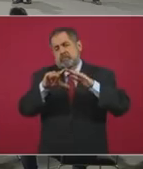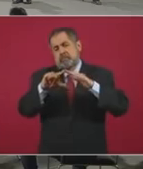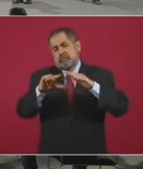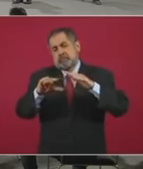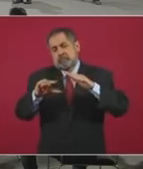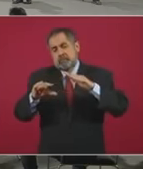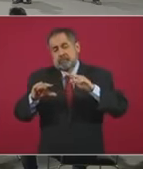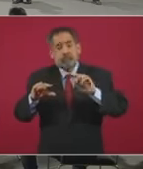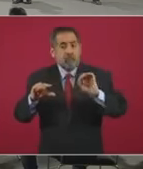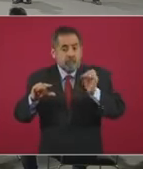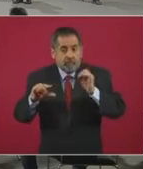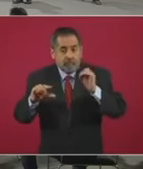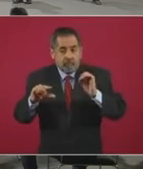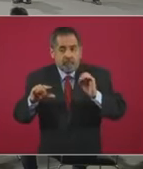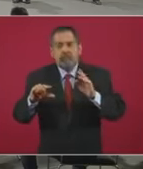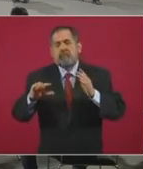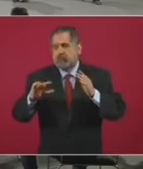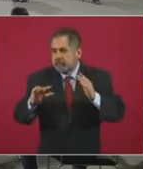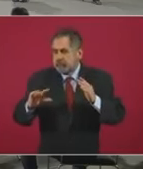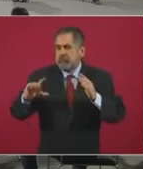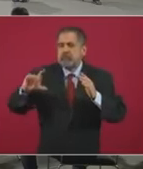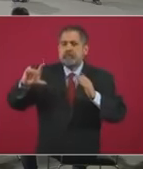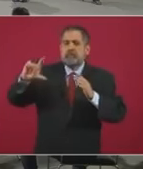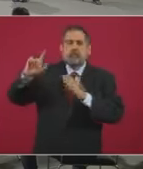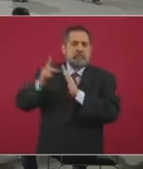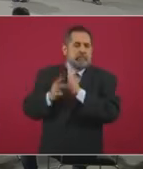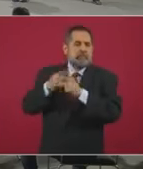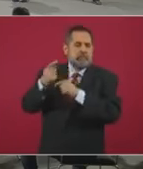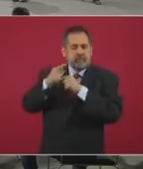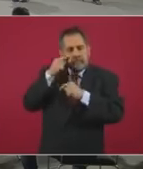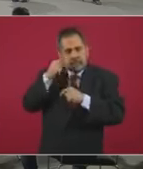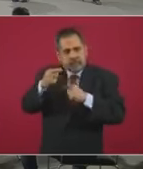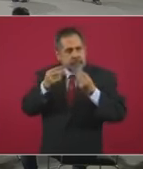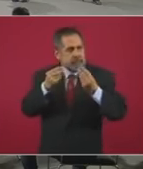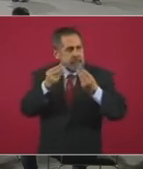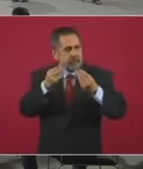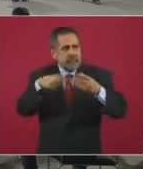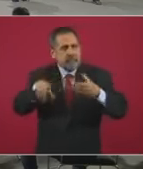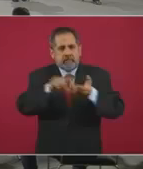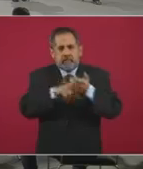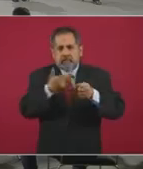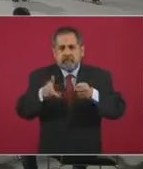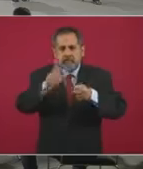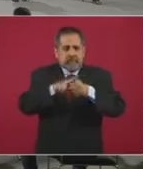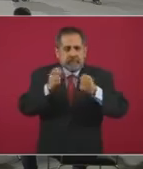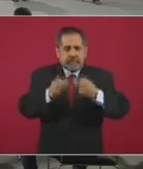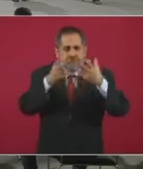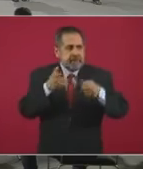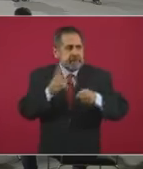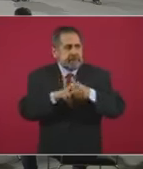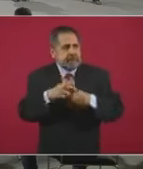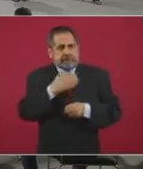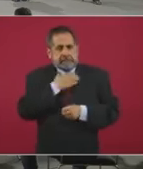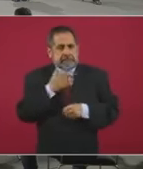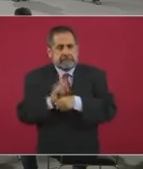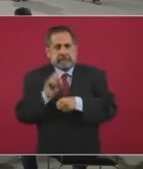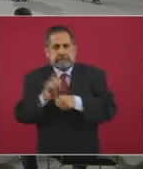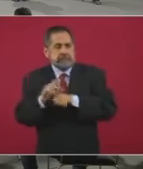de octubre empezó a ascender, y se ve la tendencia de ascenso en el número de hospitalizaciones